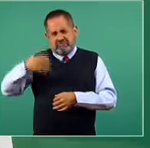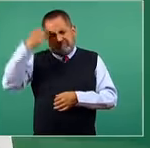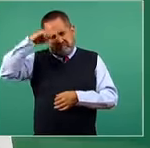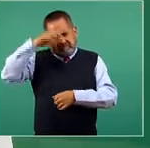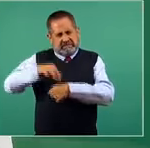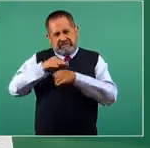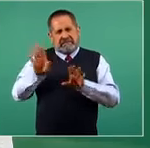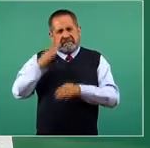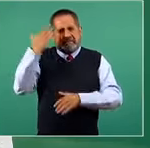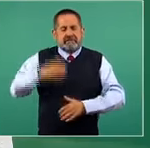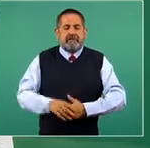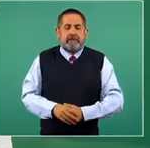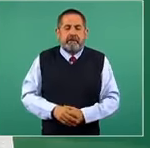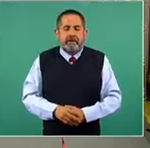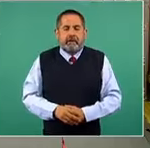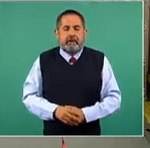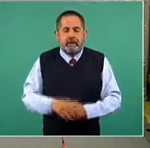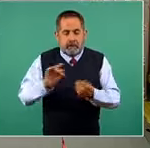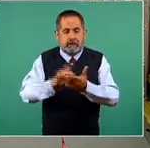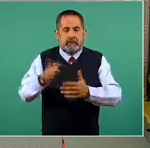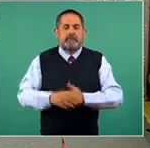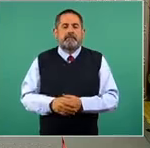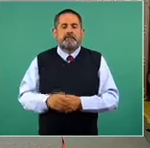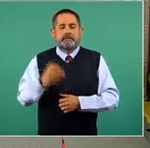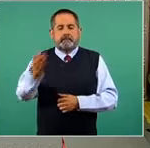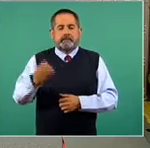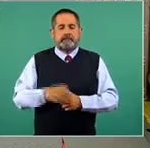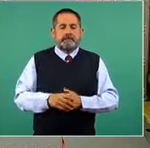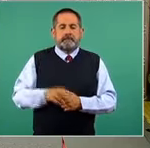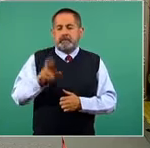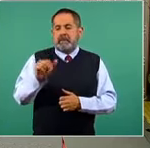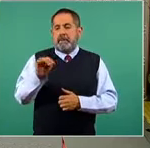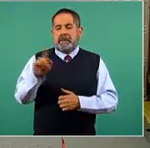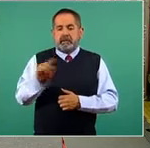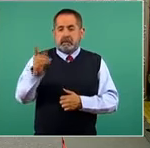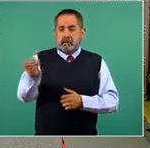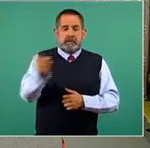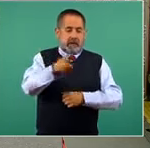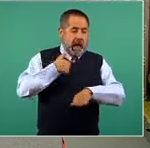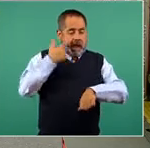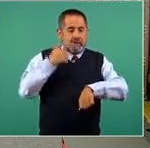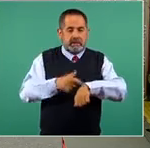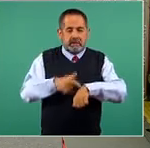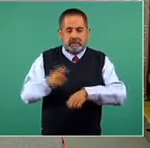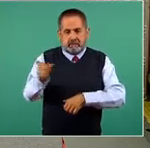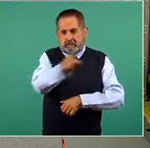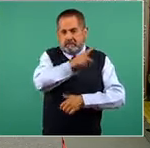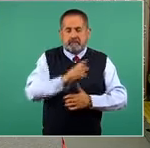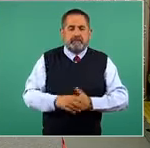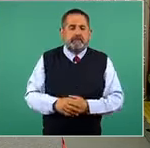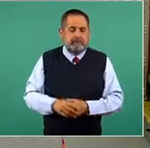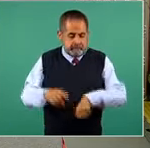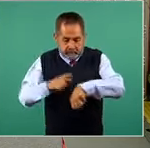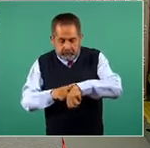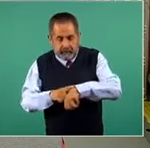individuales y sociales. Muchas gracias. Benireil Ramírez, y usted, si nos da tiempo, y usted. Son